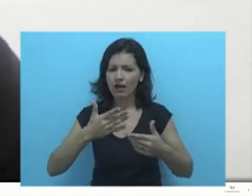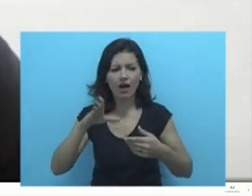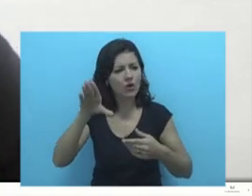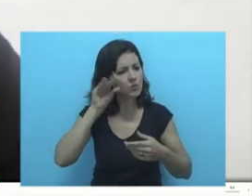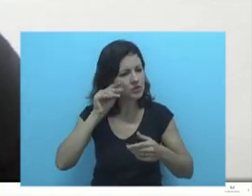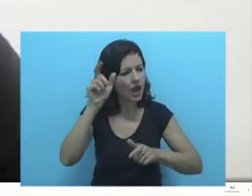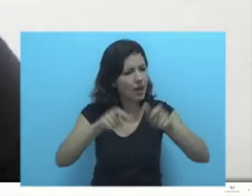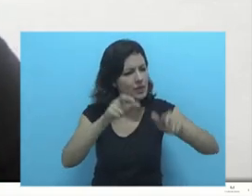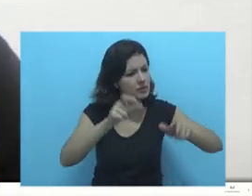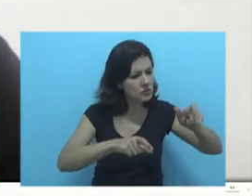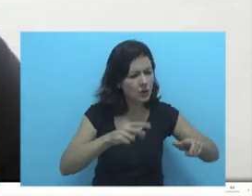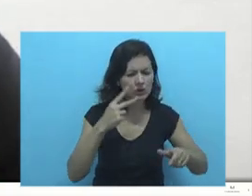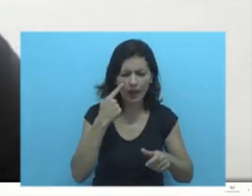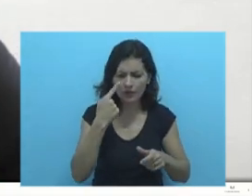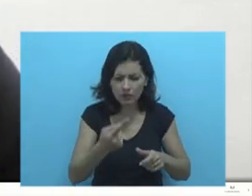para enfrentar la situación,